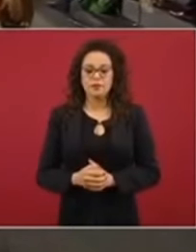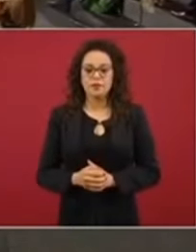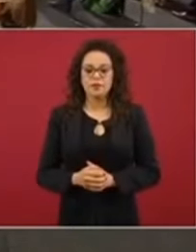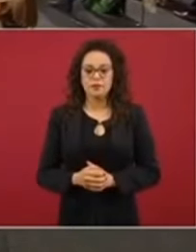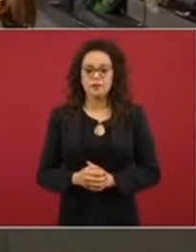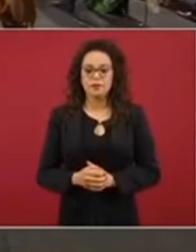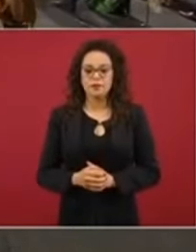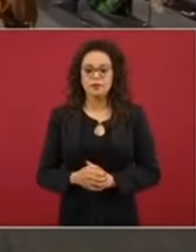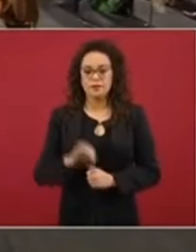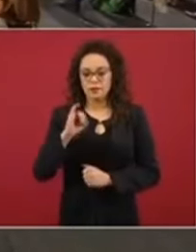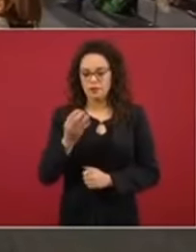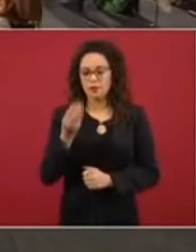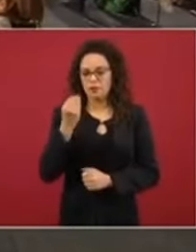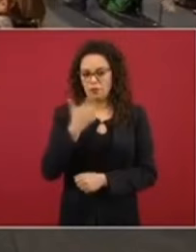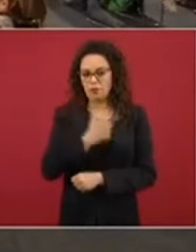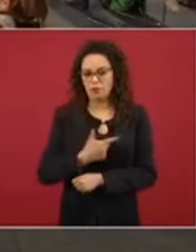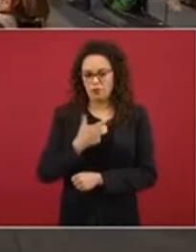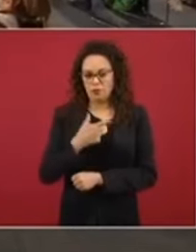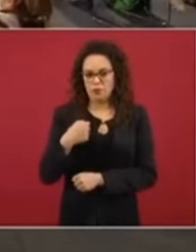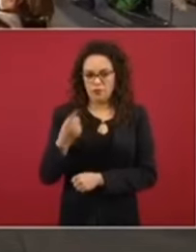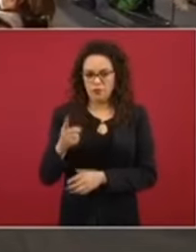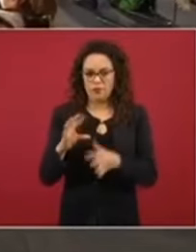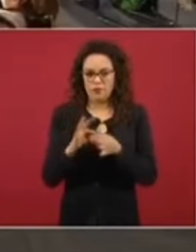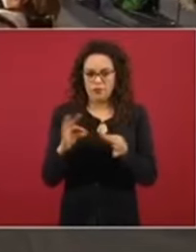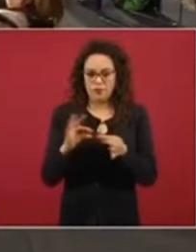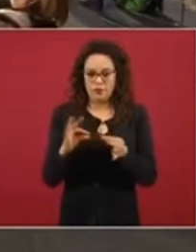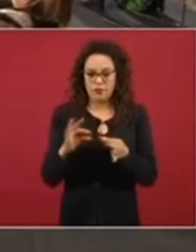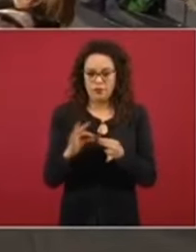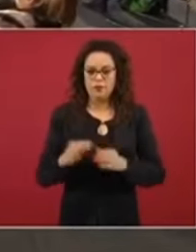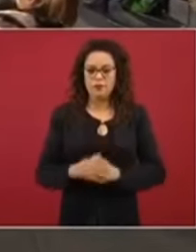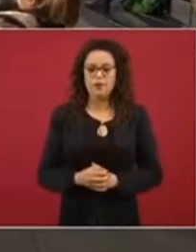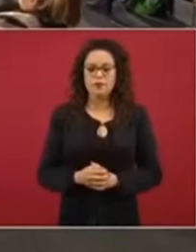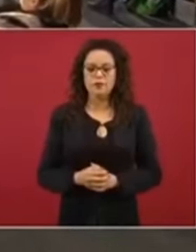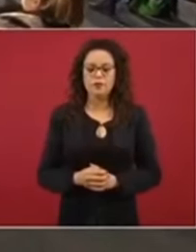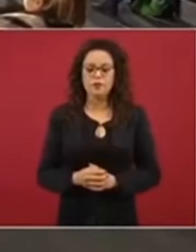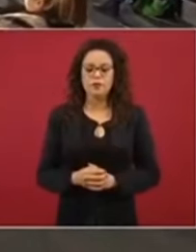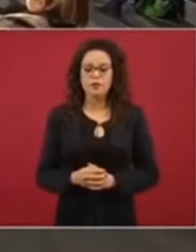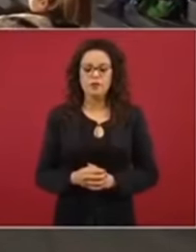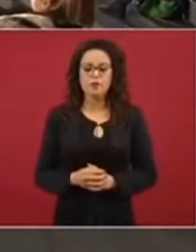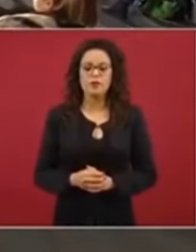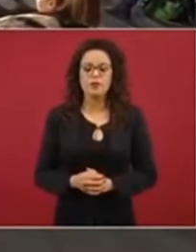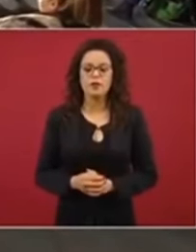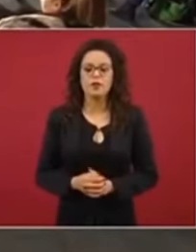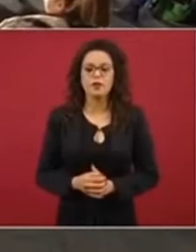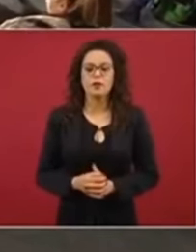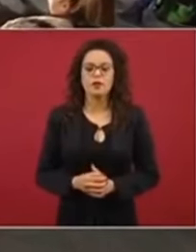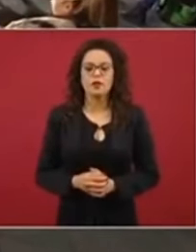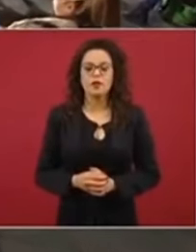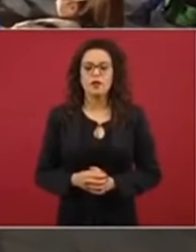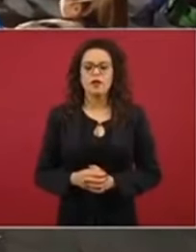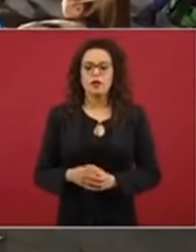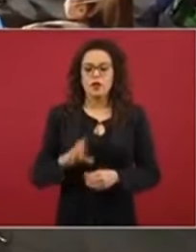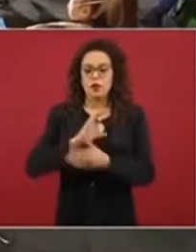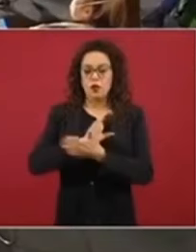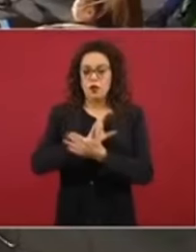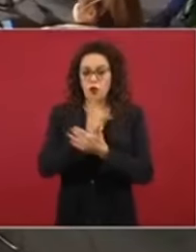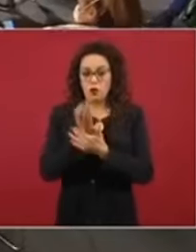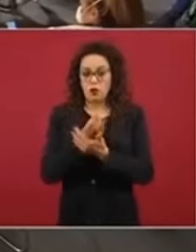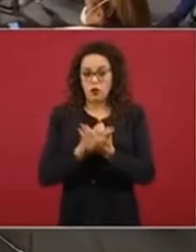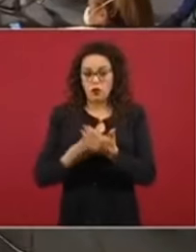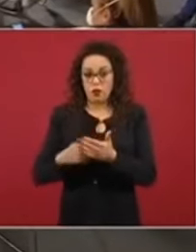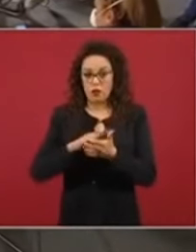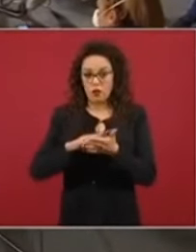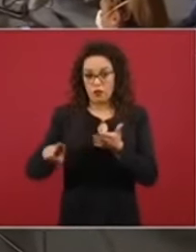México recibirá el miércoles un primer lote de vacunas contra COVID-19, desarrollada por Pfizer-BioNTech. El gobierno mexicano